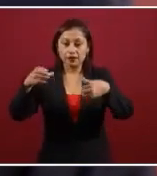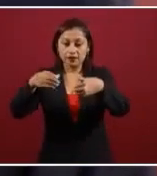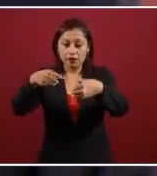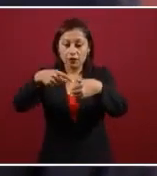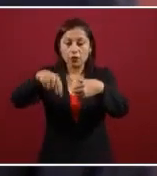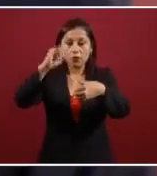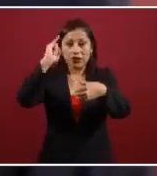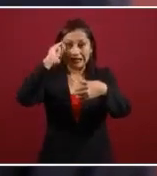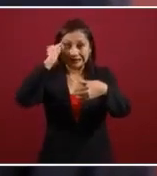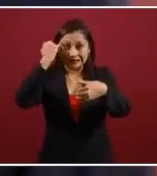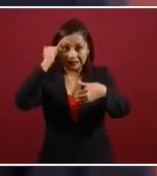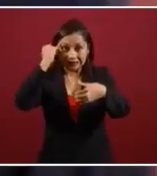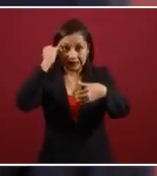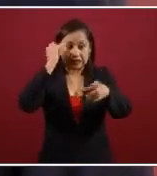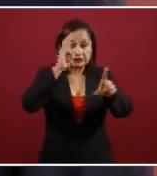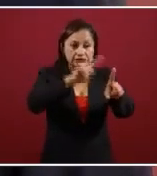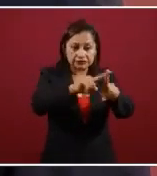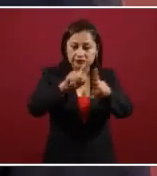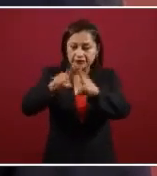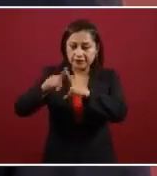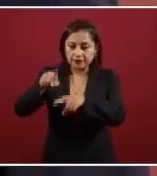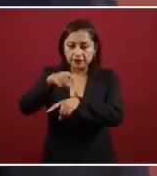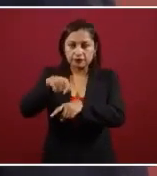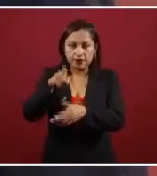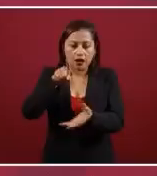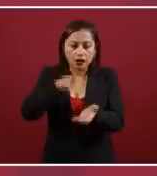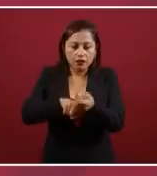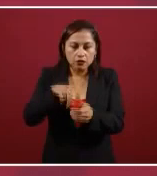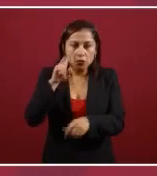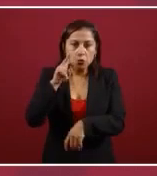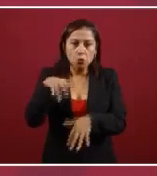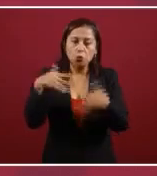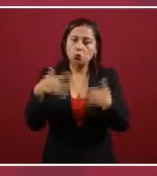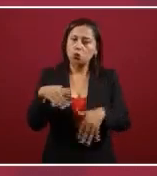no he visto más solidaridad